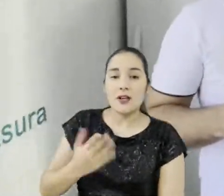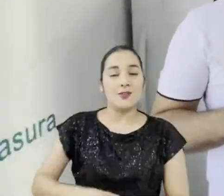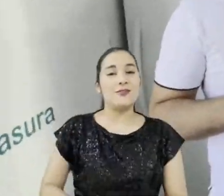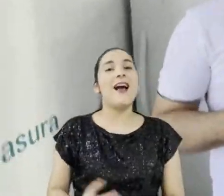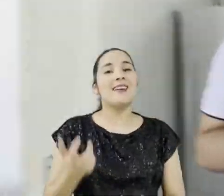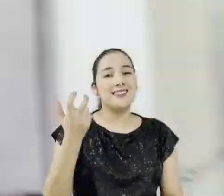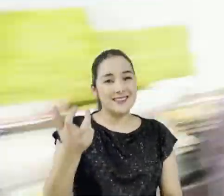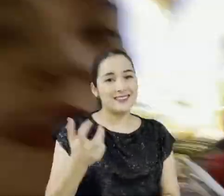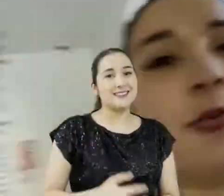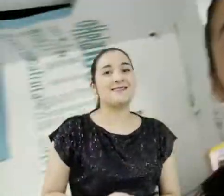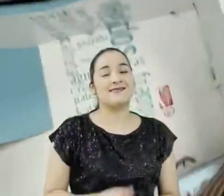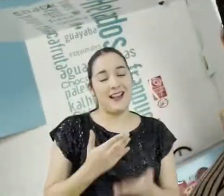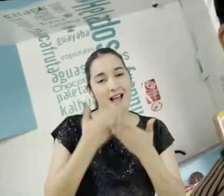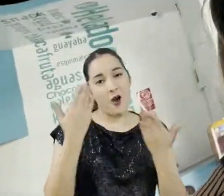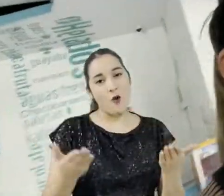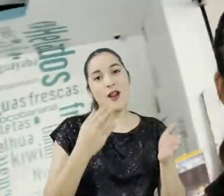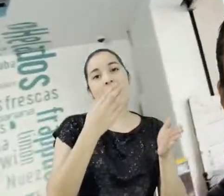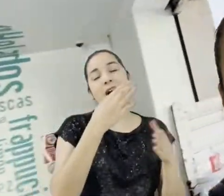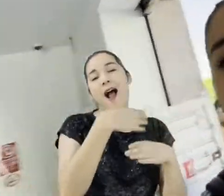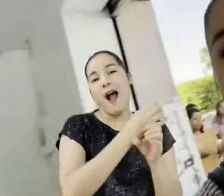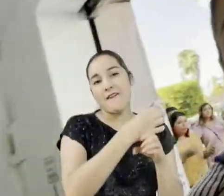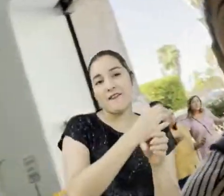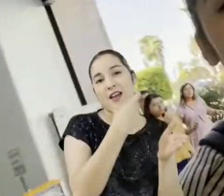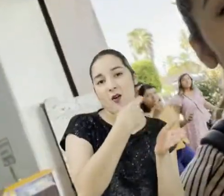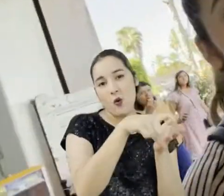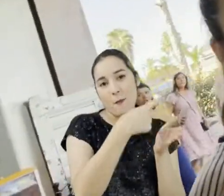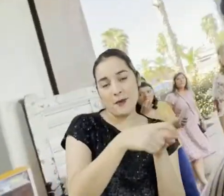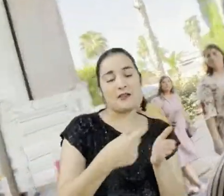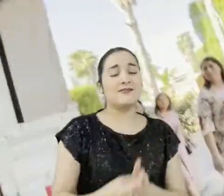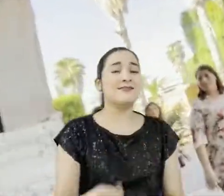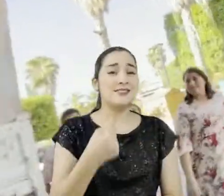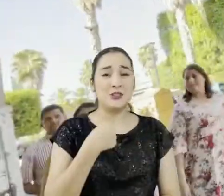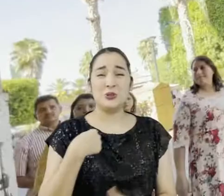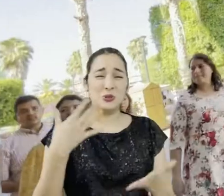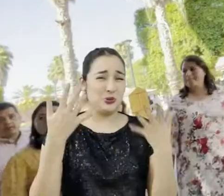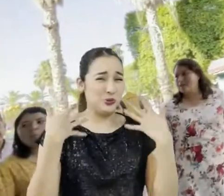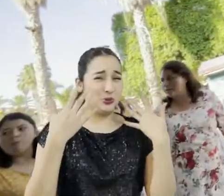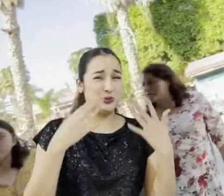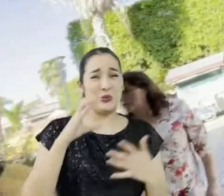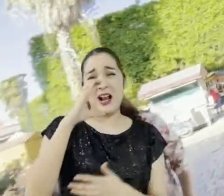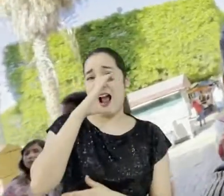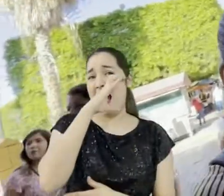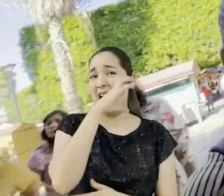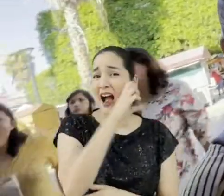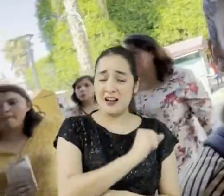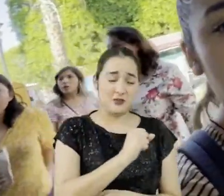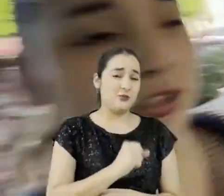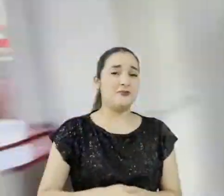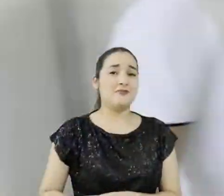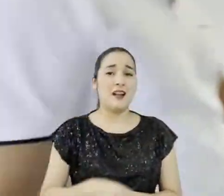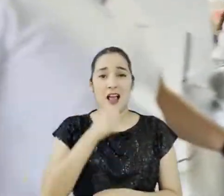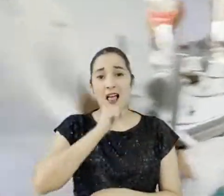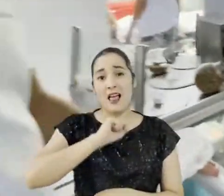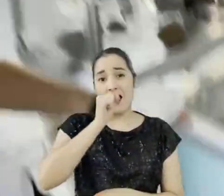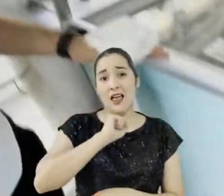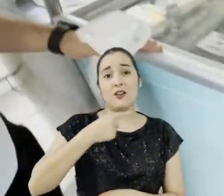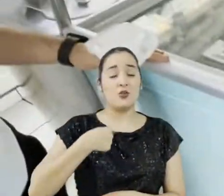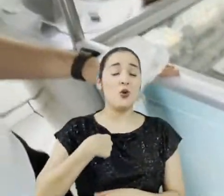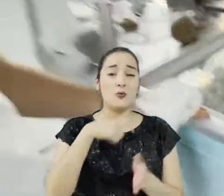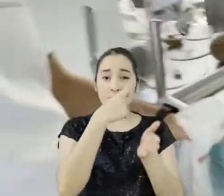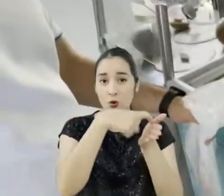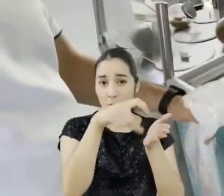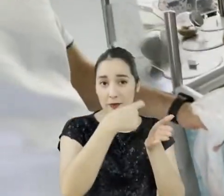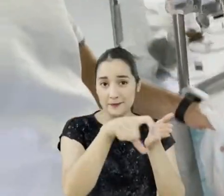este. Y ahora anda buscando un café. Yo me compré una nieve, de verdad que tengo mucho, mucho calor. Ya saben que aquí me da calorcito, pero bueno, ahí